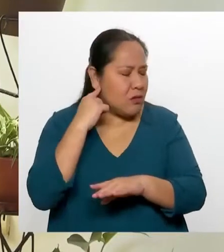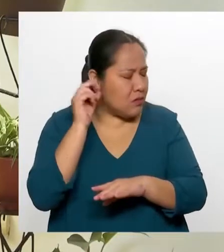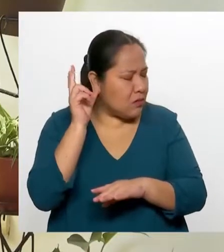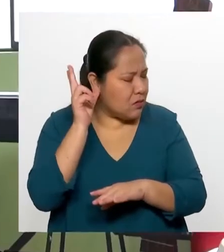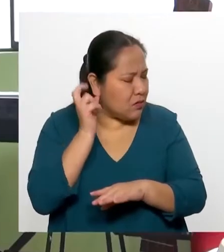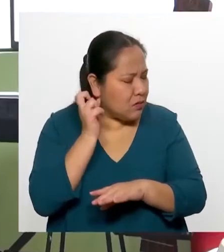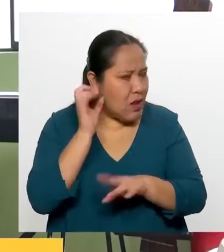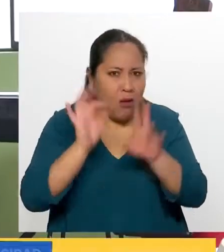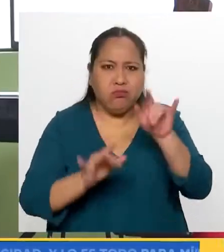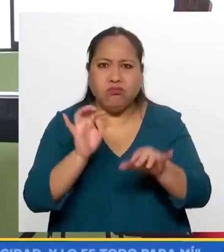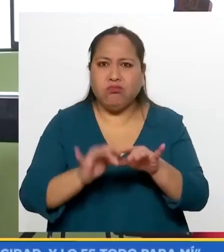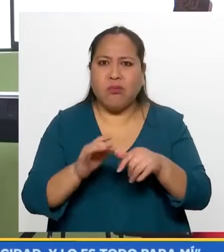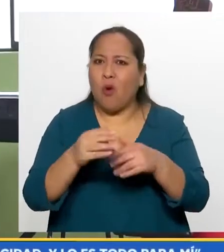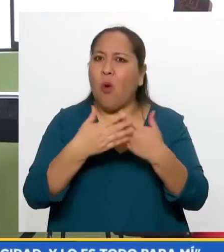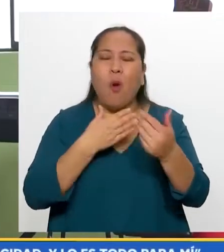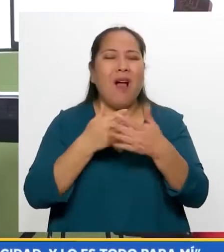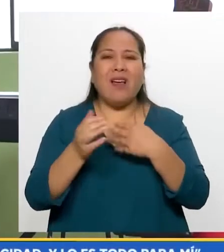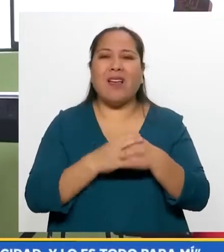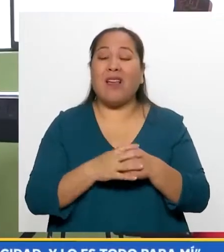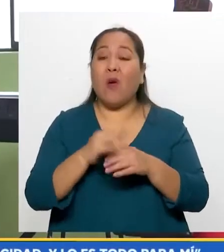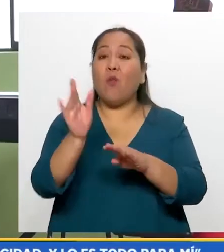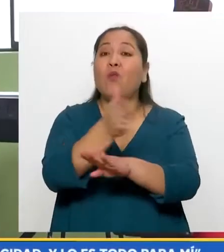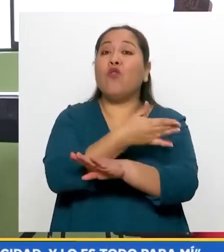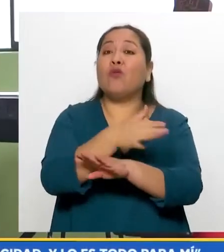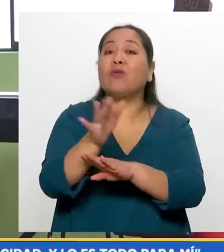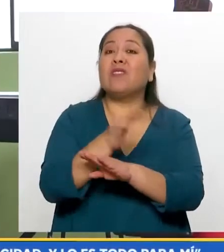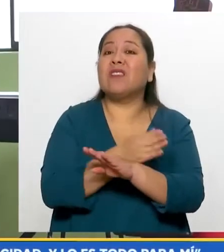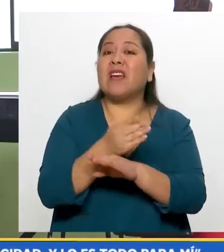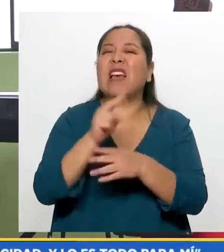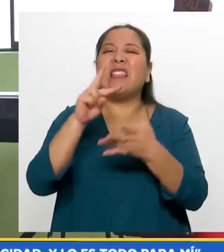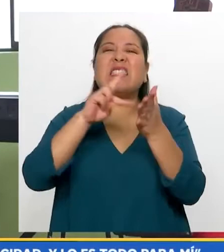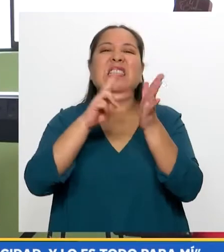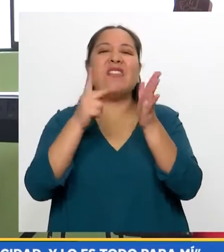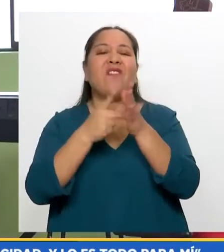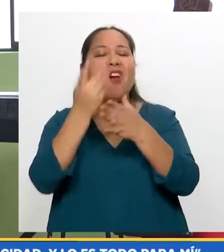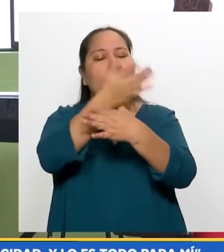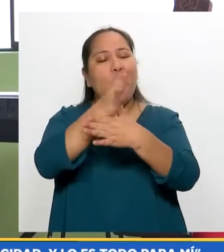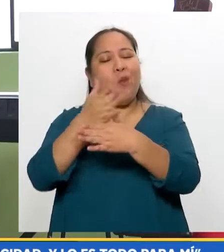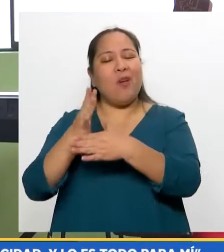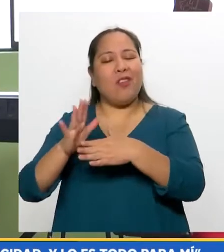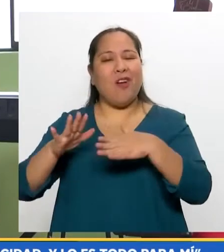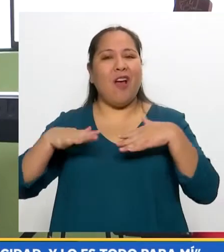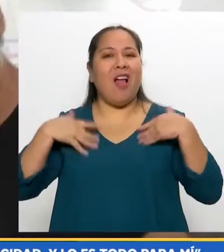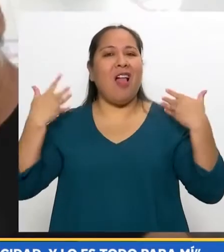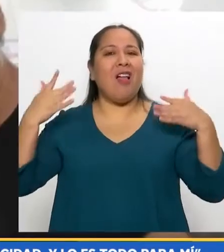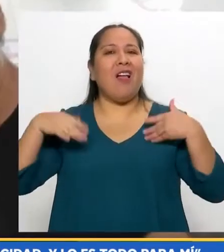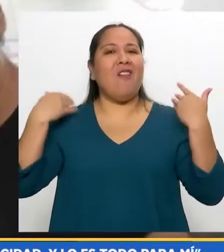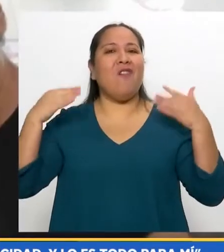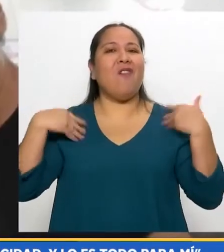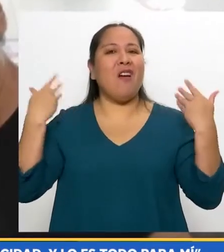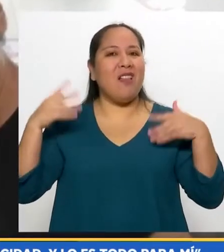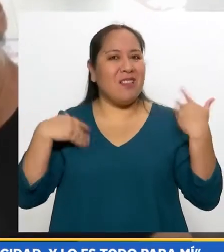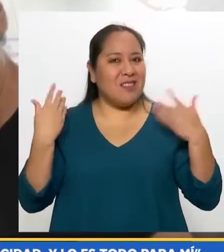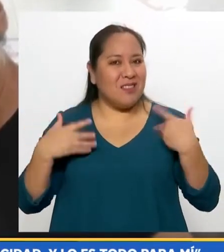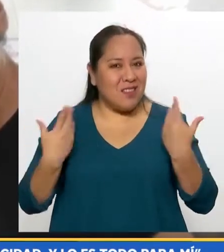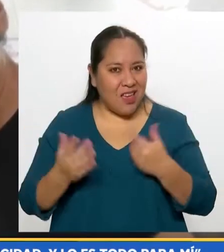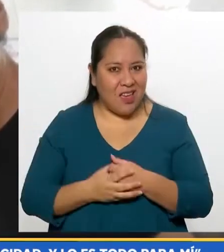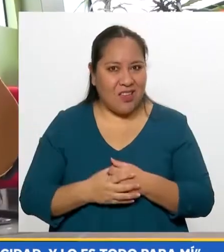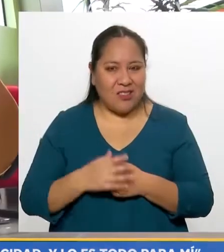saca música. La música es compartir con alegría y felicidad